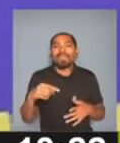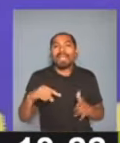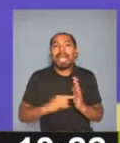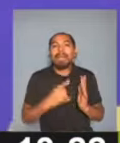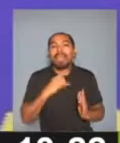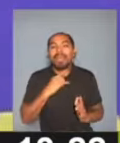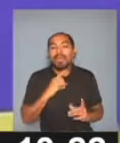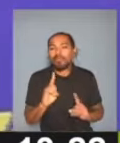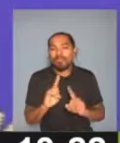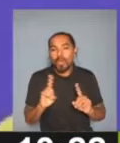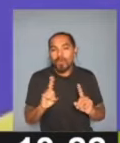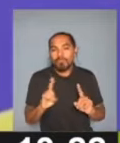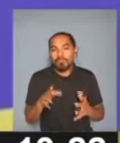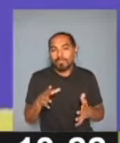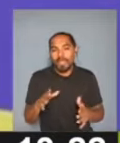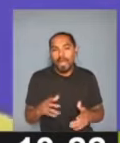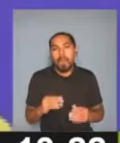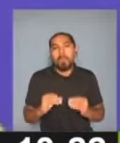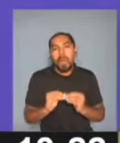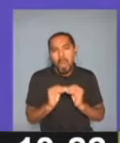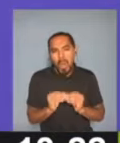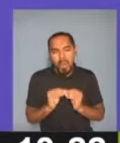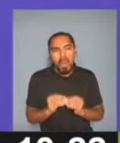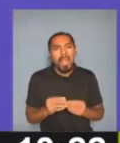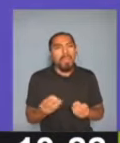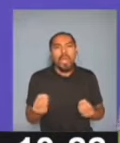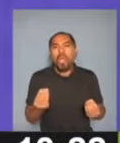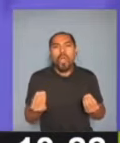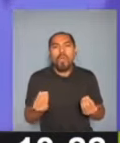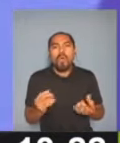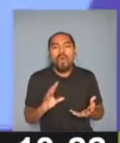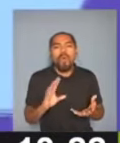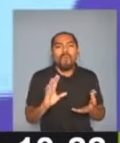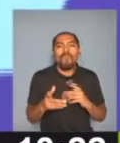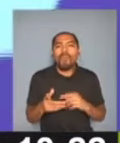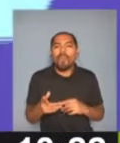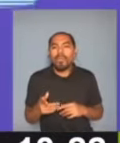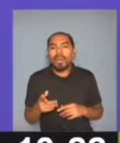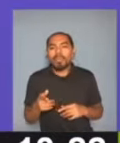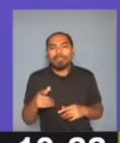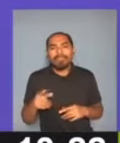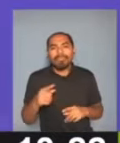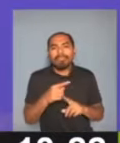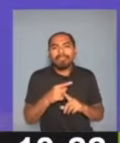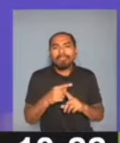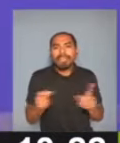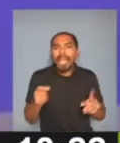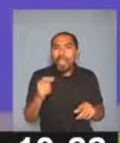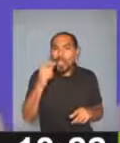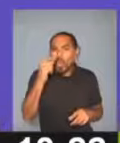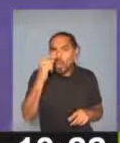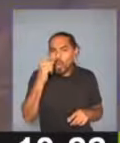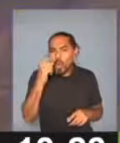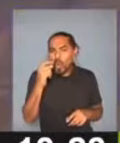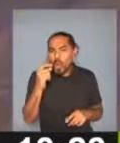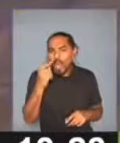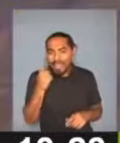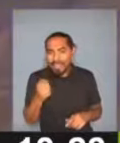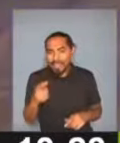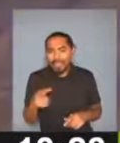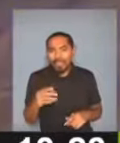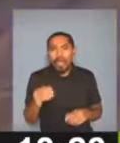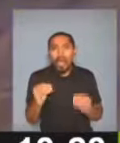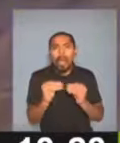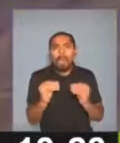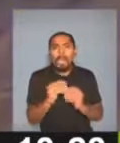capital. ¿Cómo afectó esto y cómo va hasta esta hora, ya pasado el mediodía? Jorge Real Espedano nos amplía.